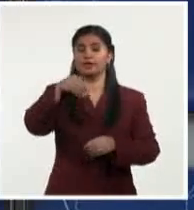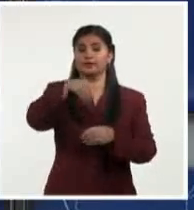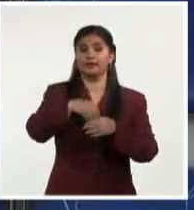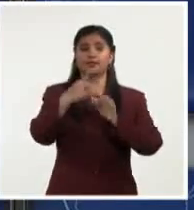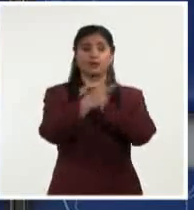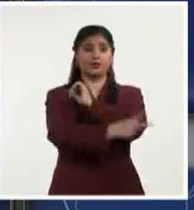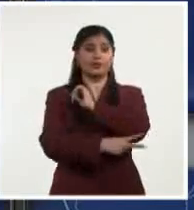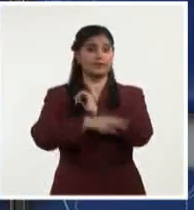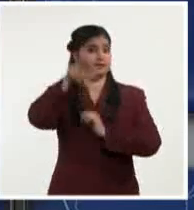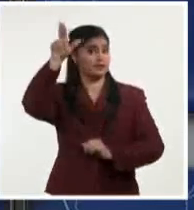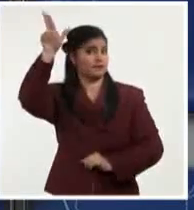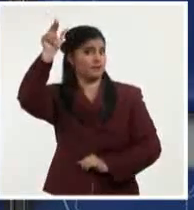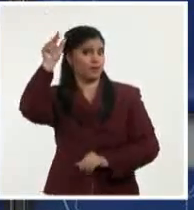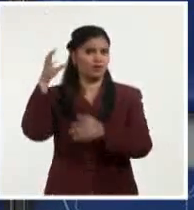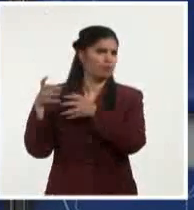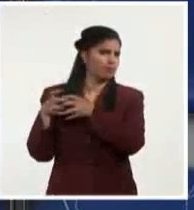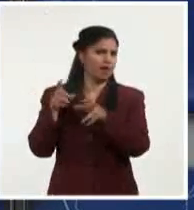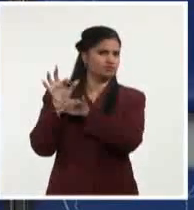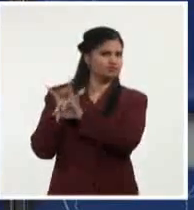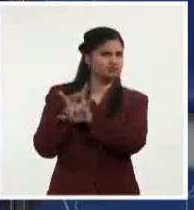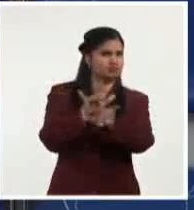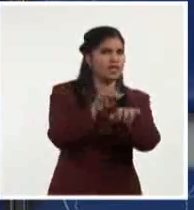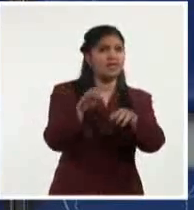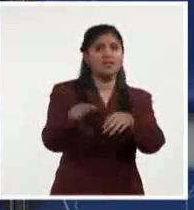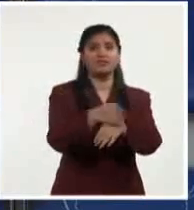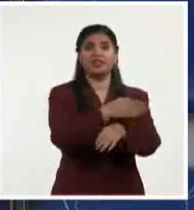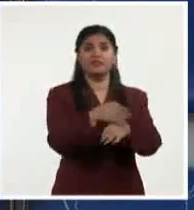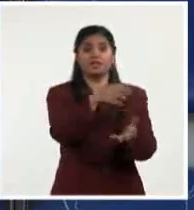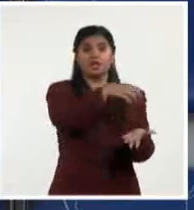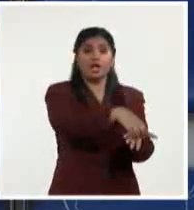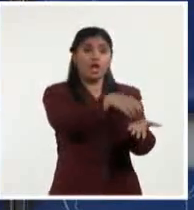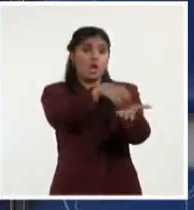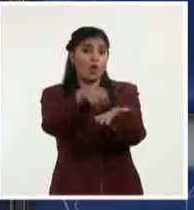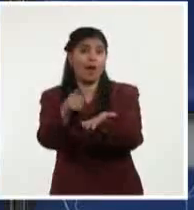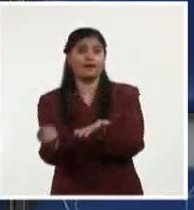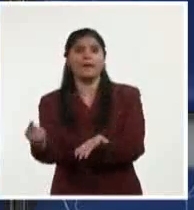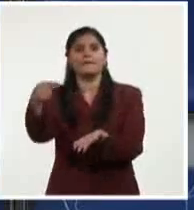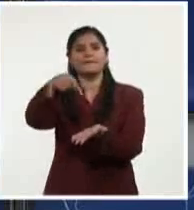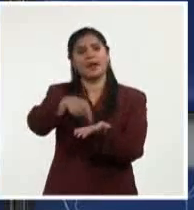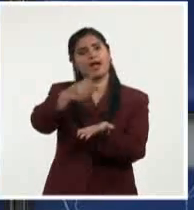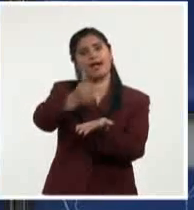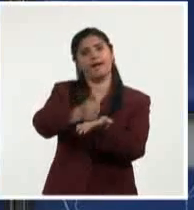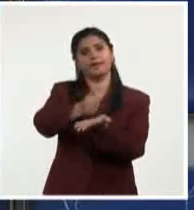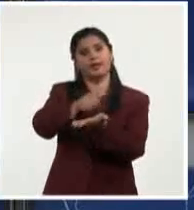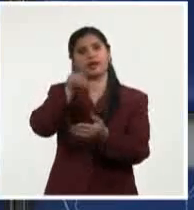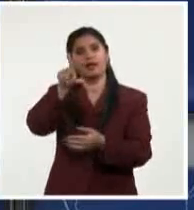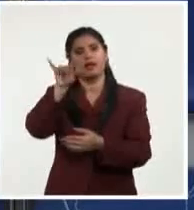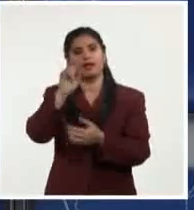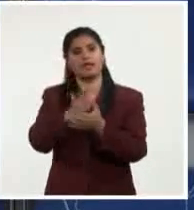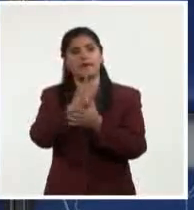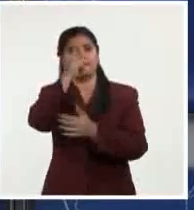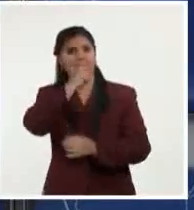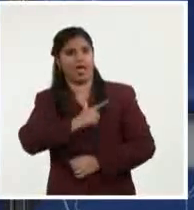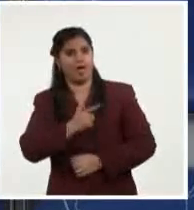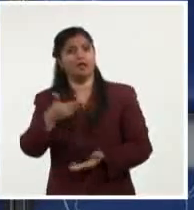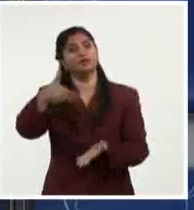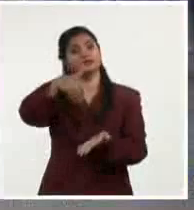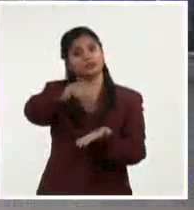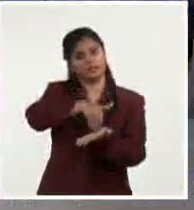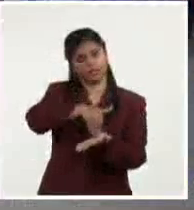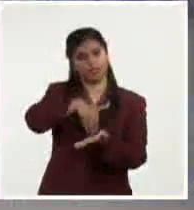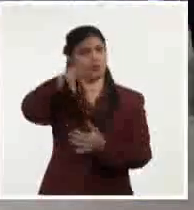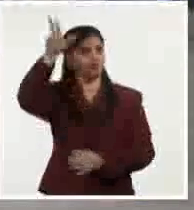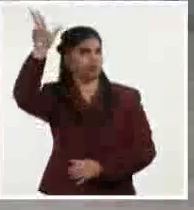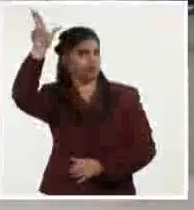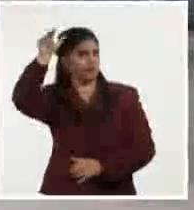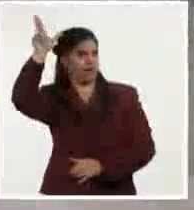en caravanas desde distintas provincias hacia Lima, la capital, como parte de una segunda edición de la denominada Marcha de los Cuatro